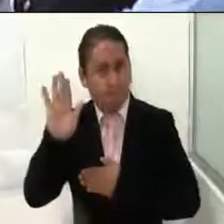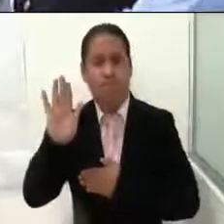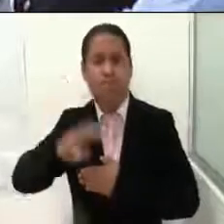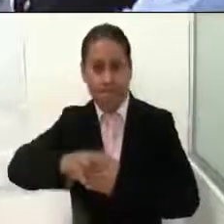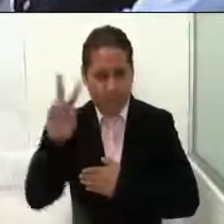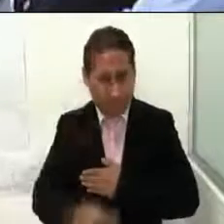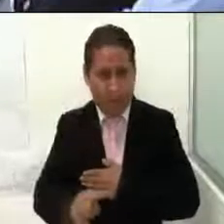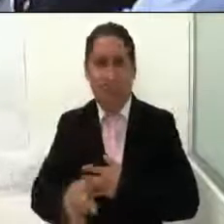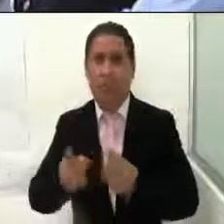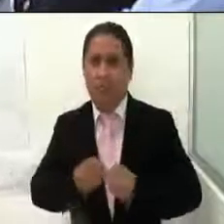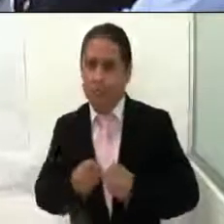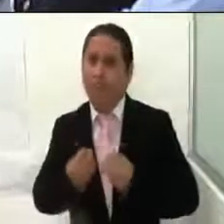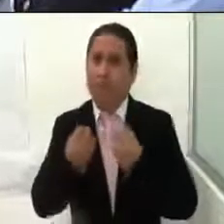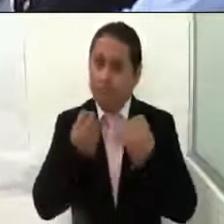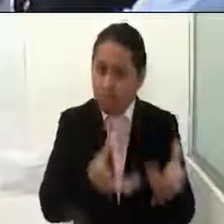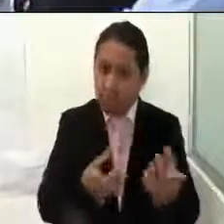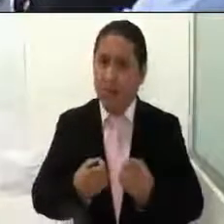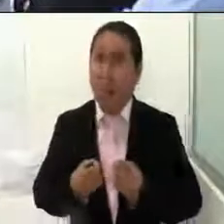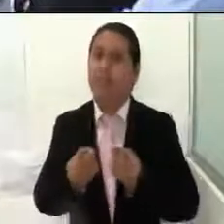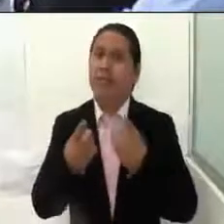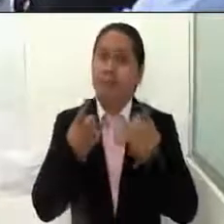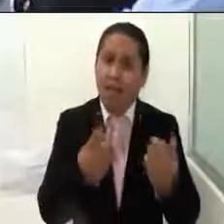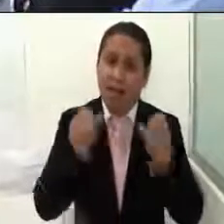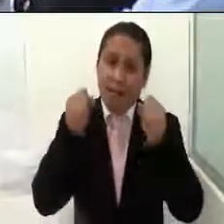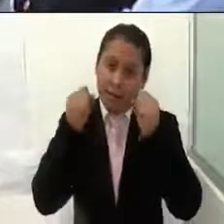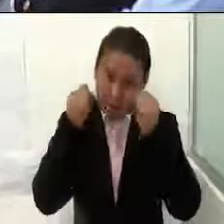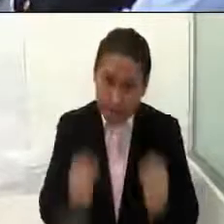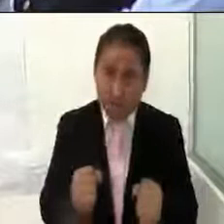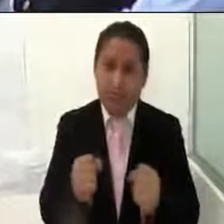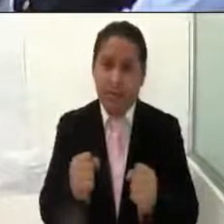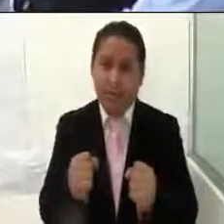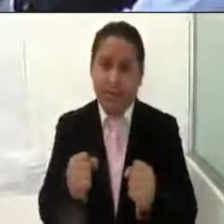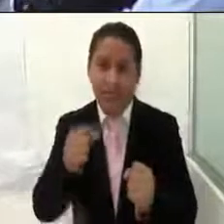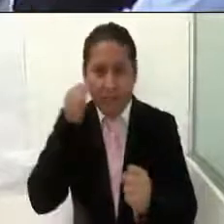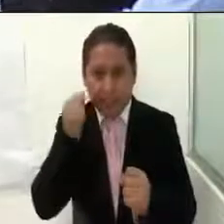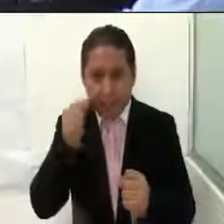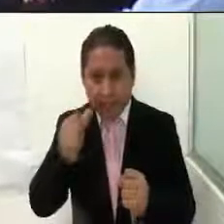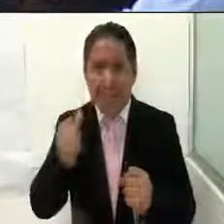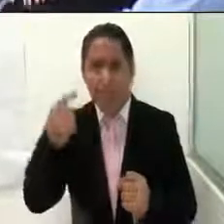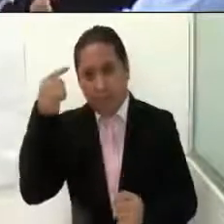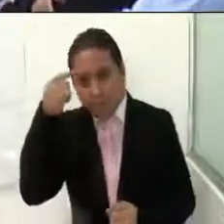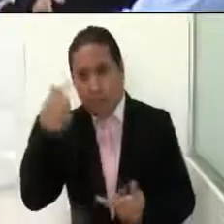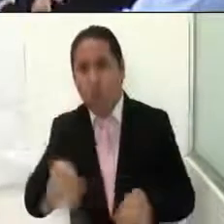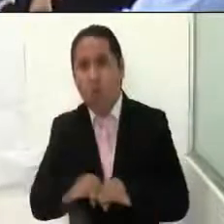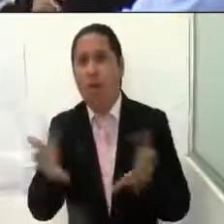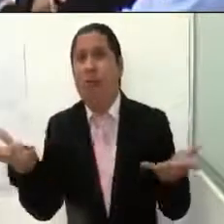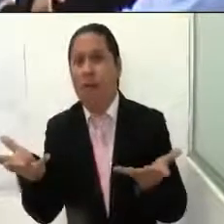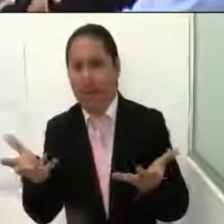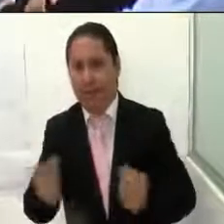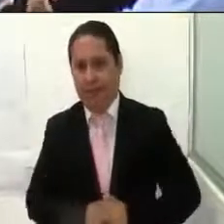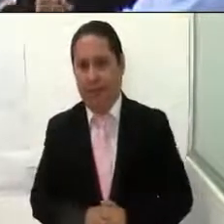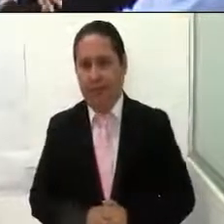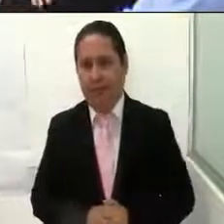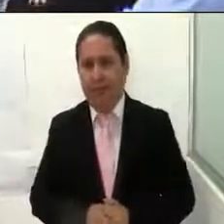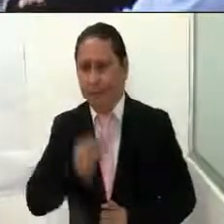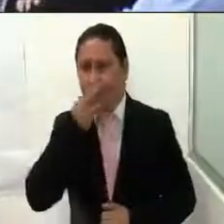proporcionar a la población seguridad y certidumbre en el quehacer público se mencionaron